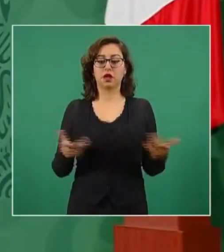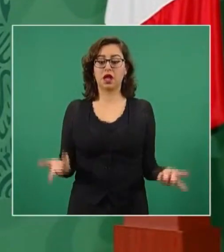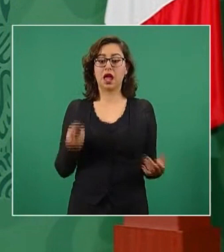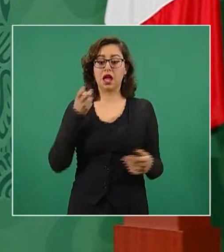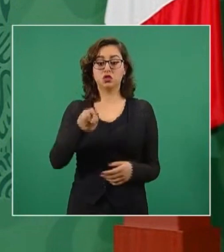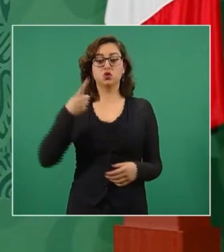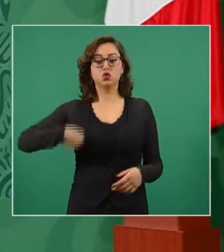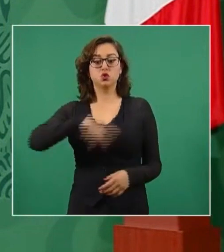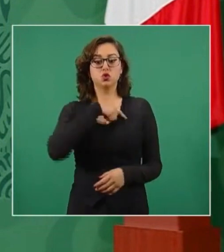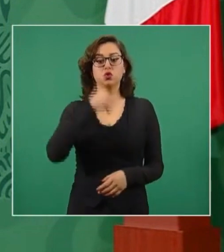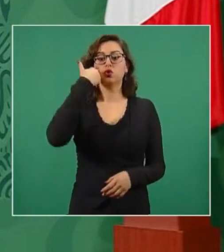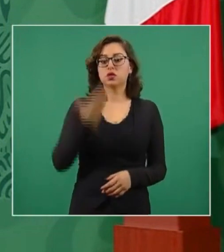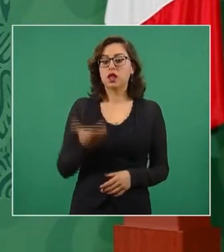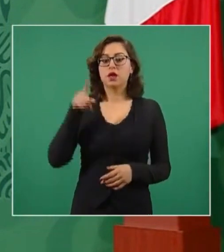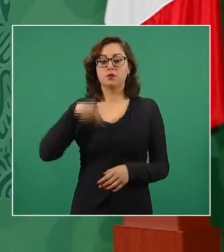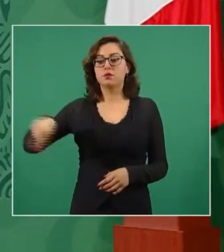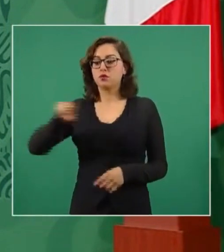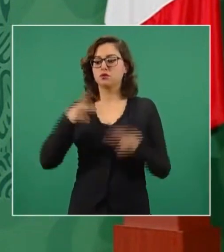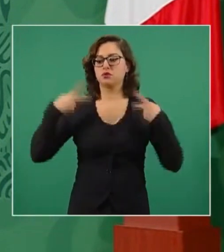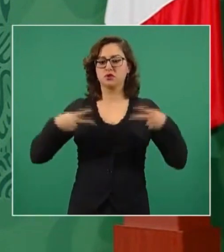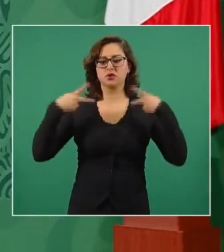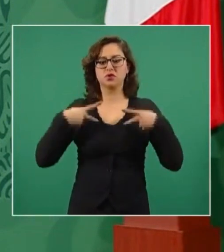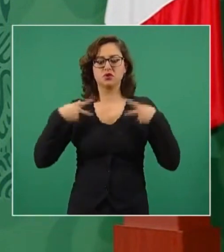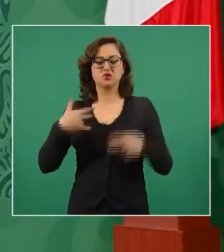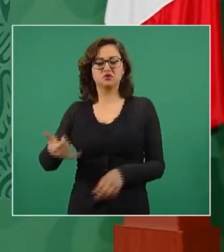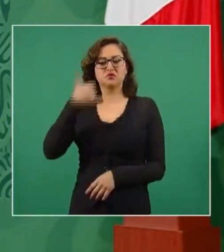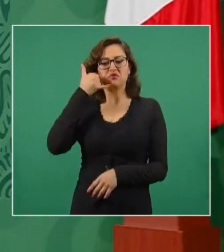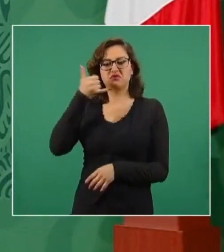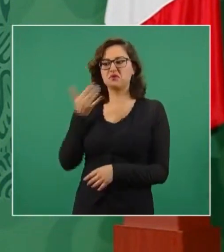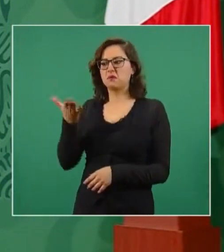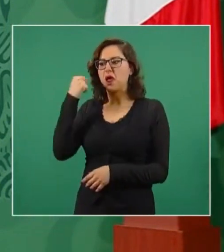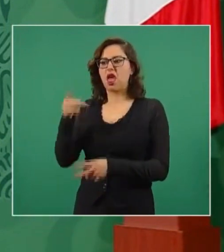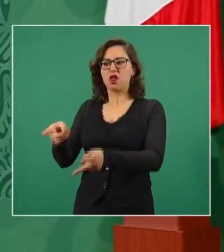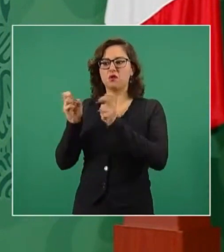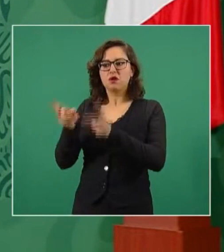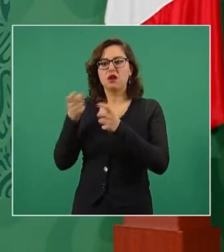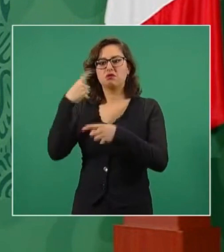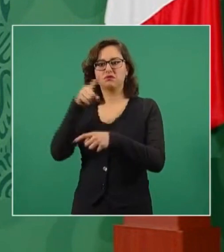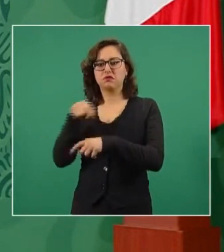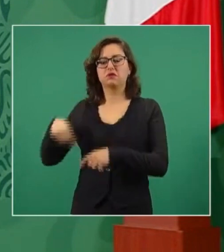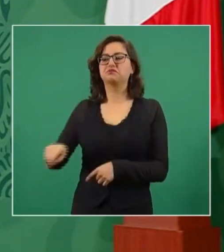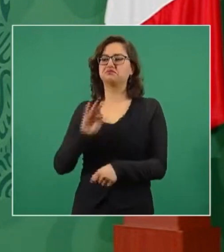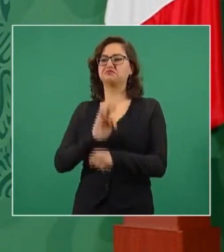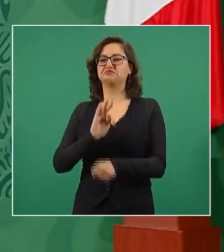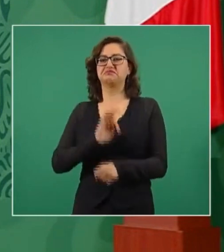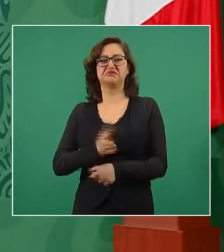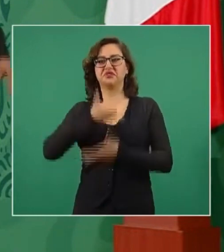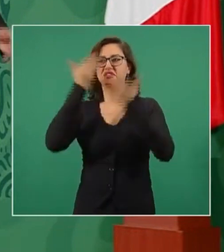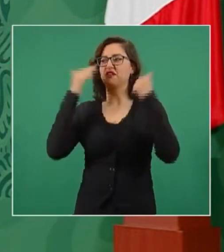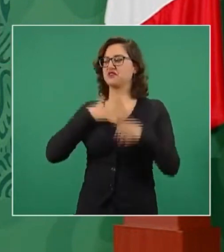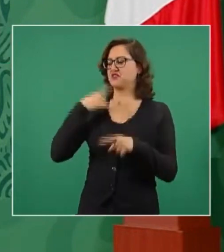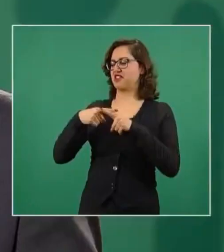vamos a seguir defendiendo este padrón, porque es por la seguridad. Ojalá hubiera jueces